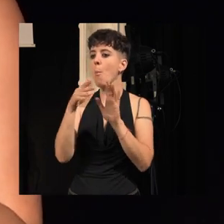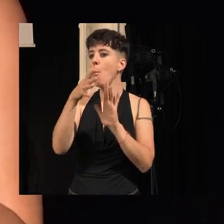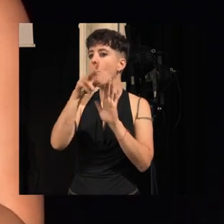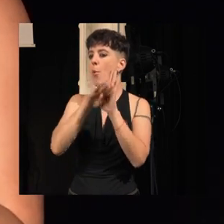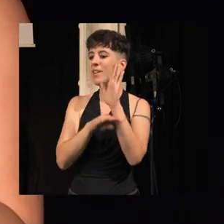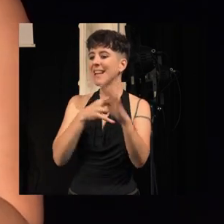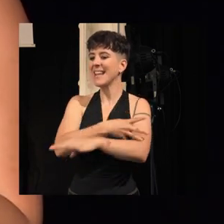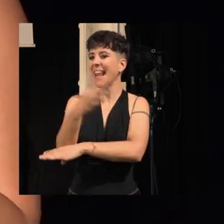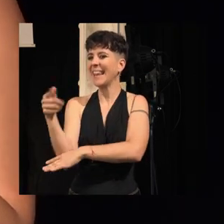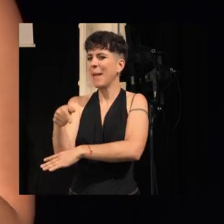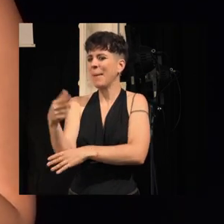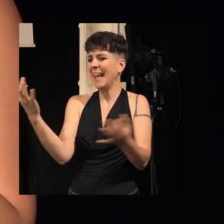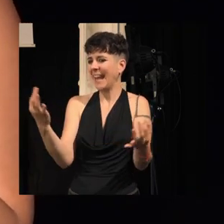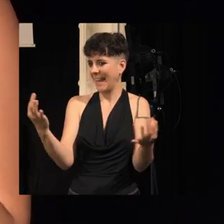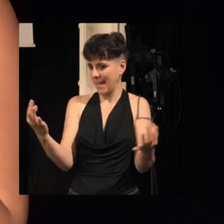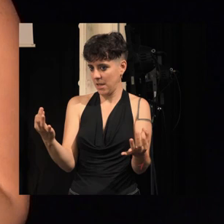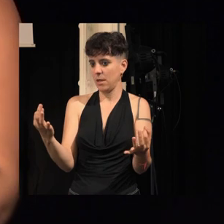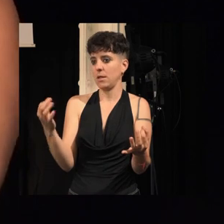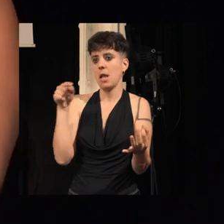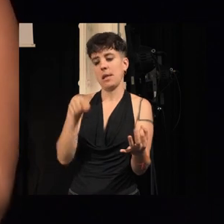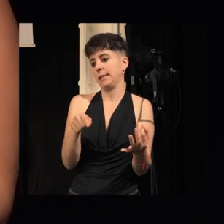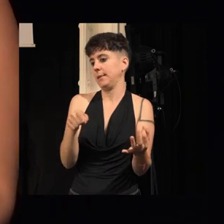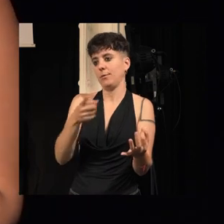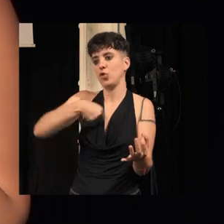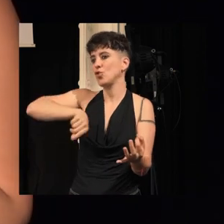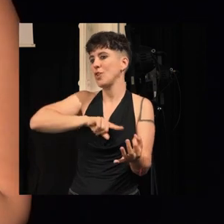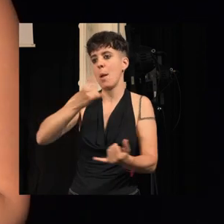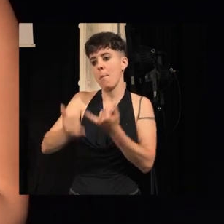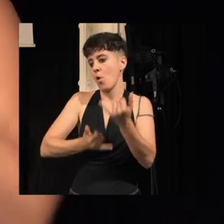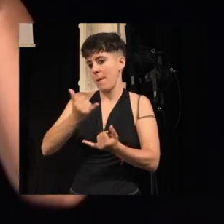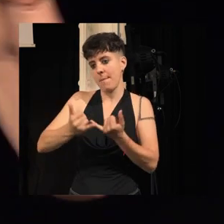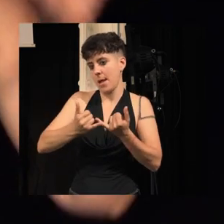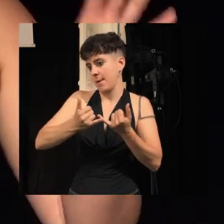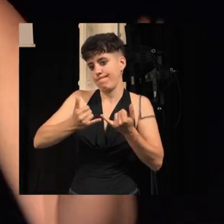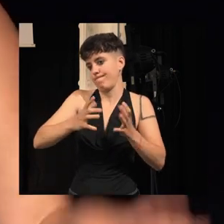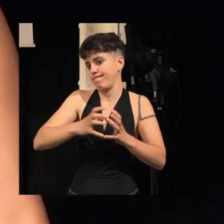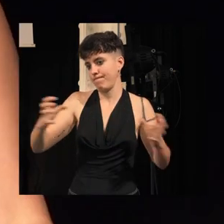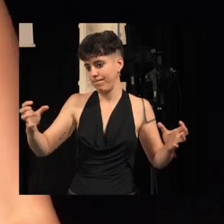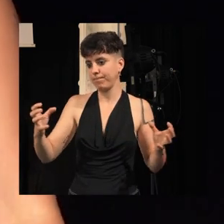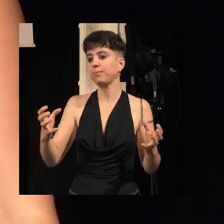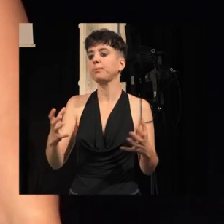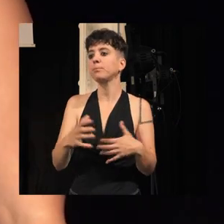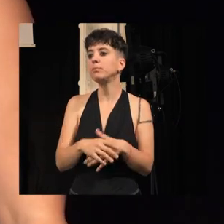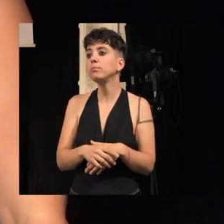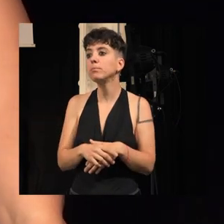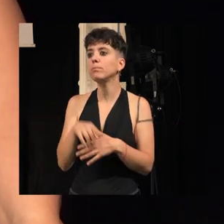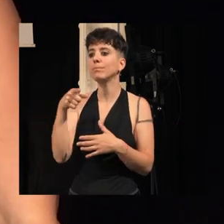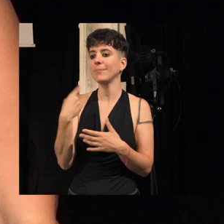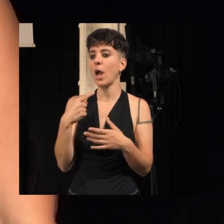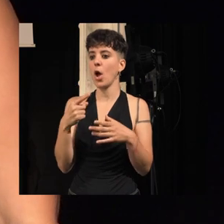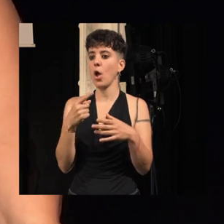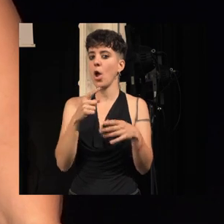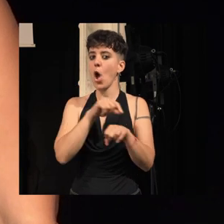LGTB? Y aquí creo que tenemos un serio problema. Hagamos el paralelismo con las políticas de igualdad de